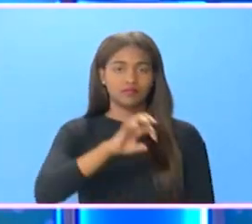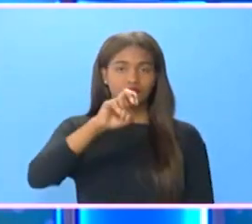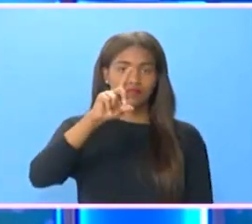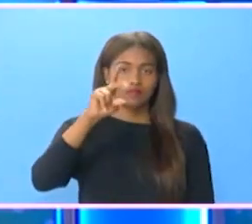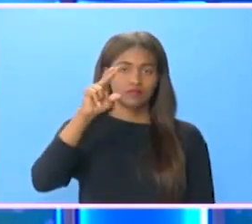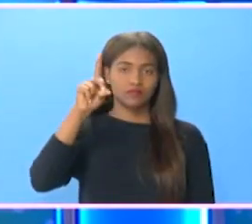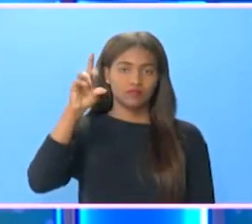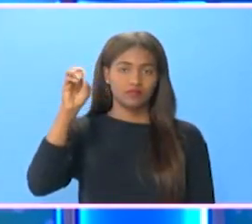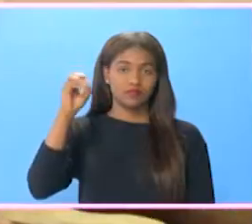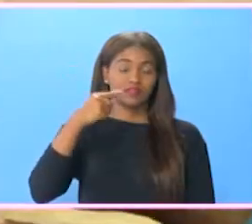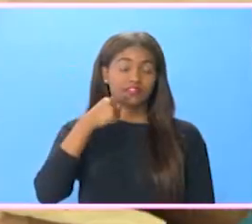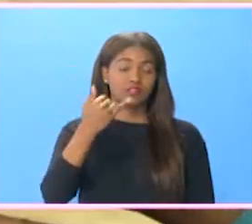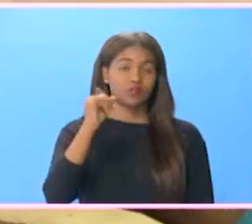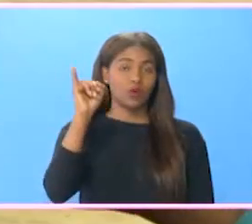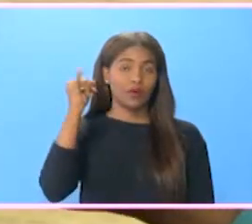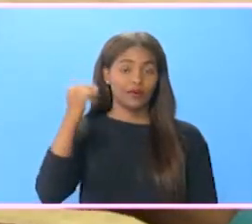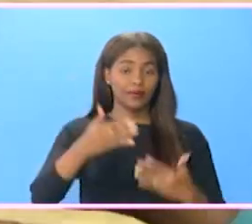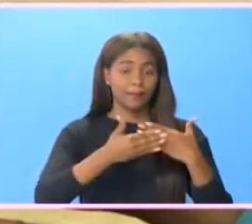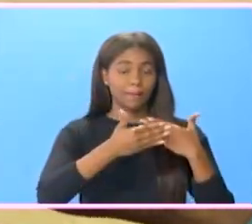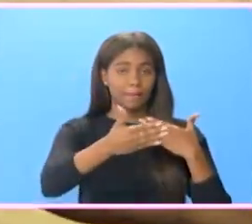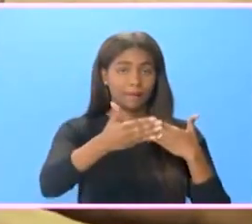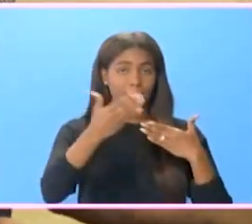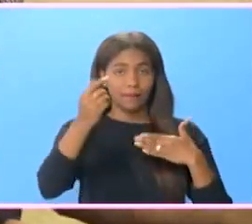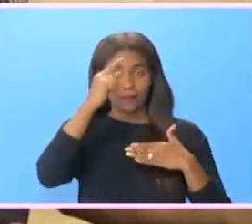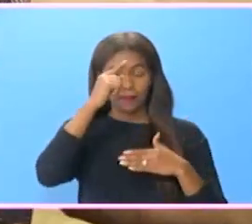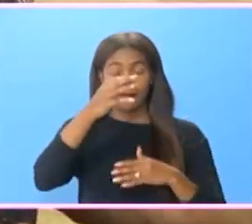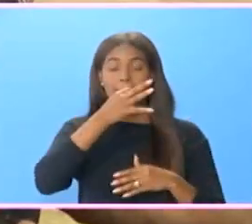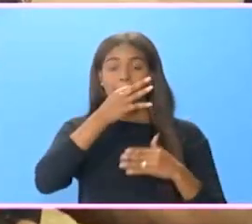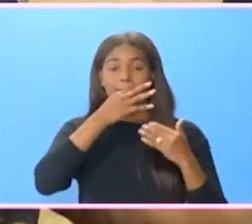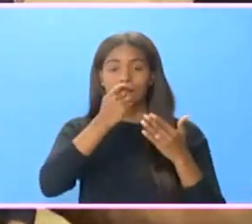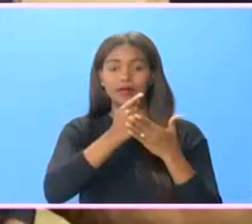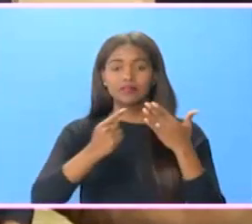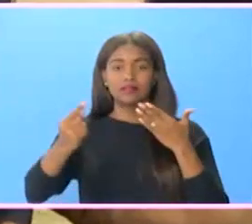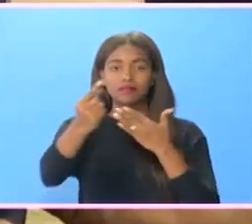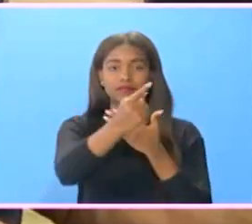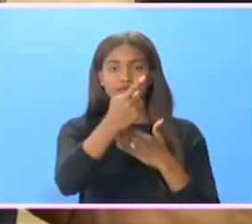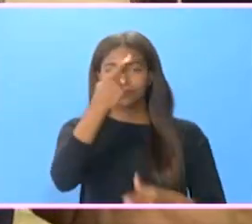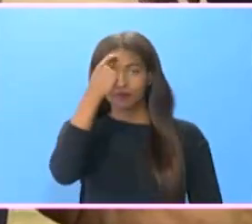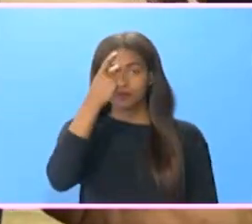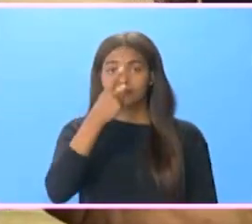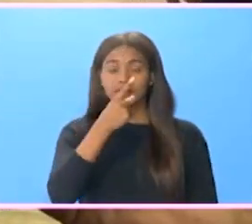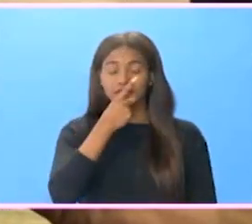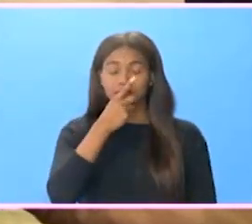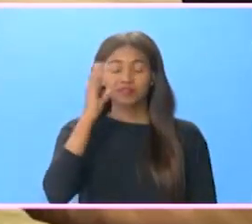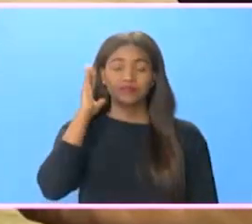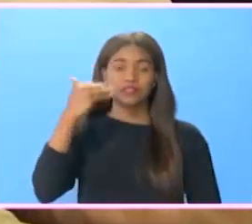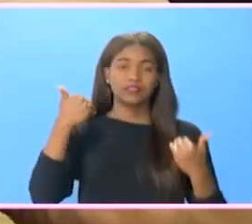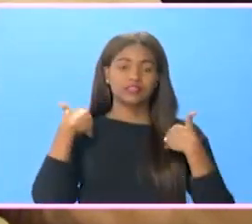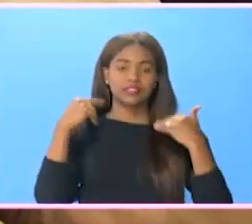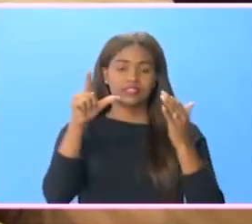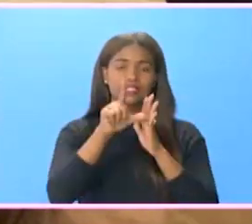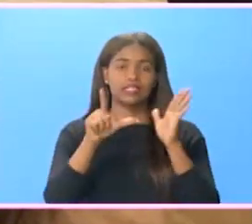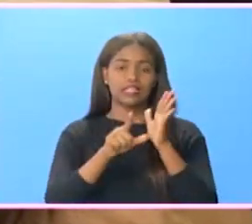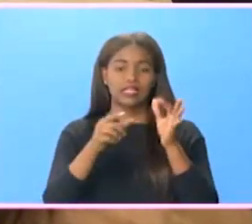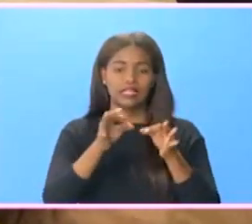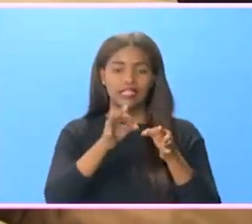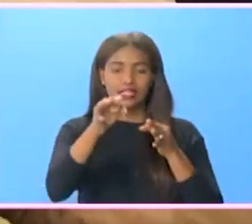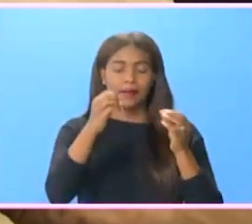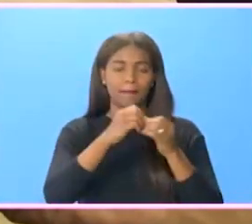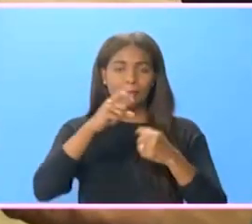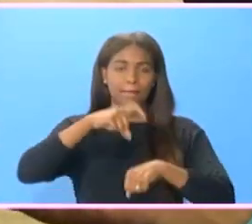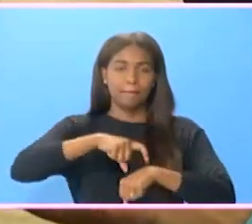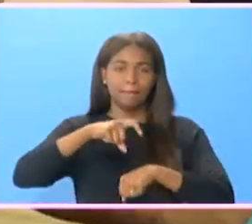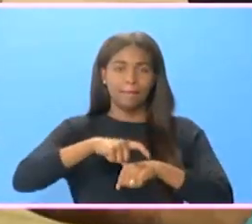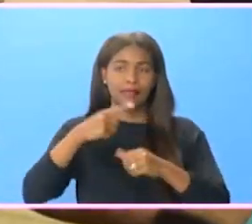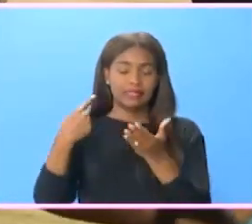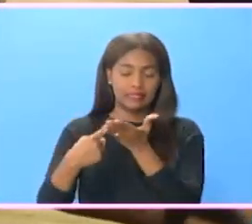Estrella, aseguró este jueves que a partir de la próxima semana, República Dominicana contará con la ley de extinción de dominio, que